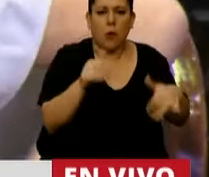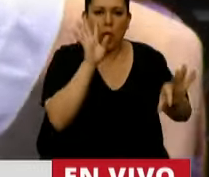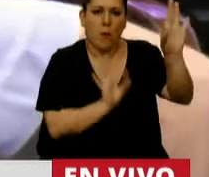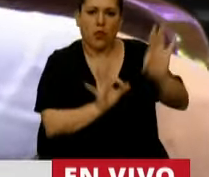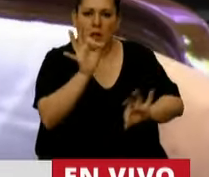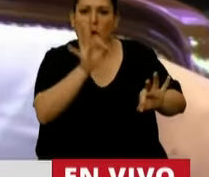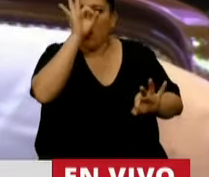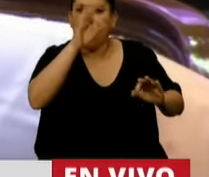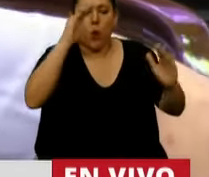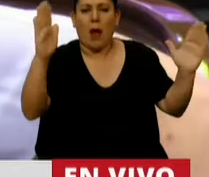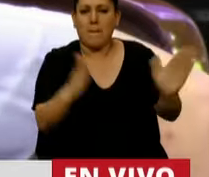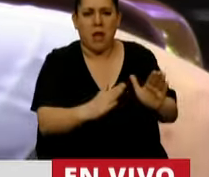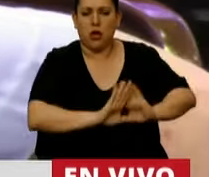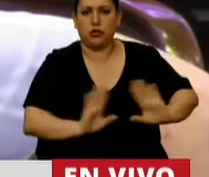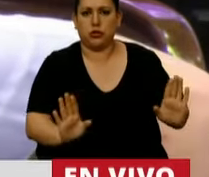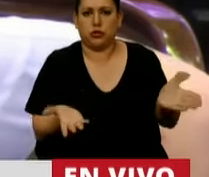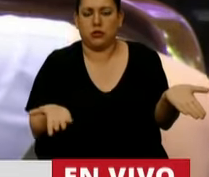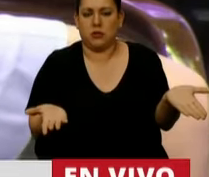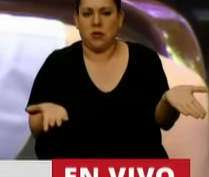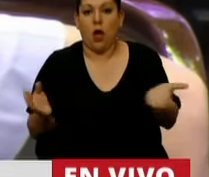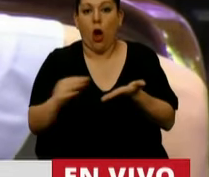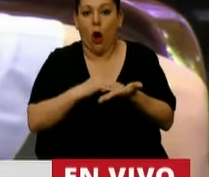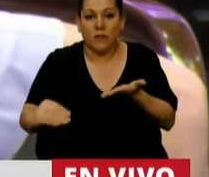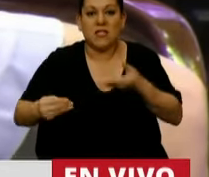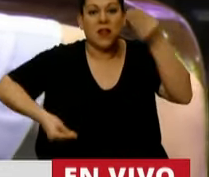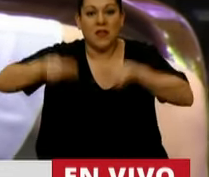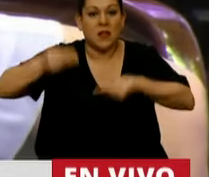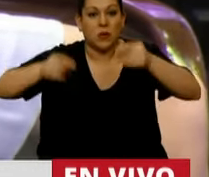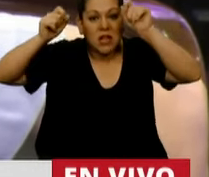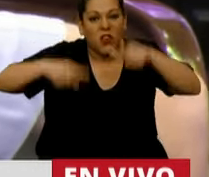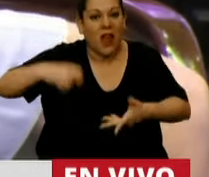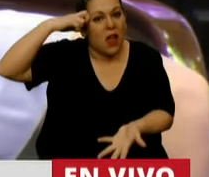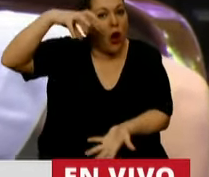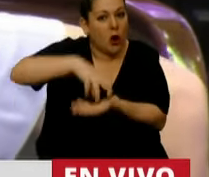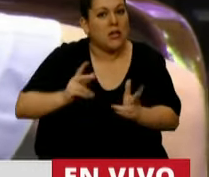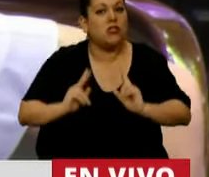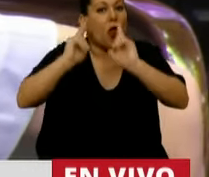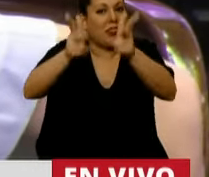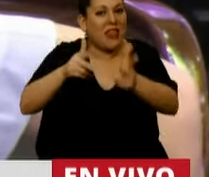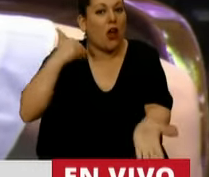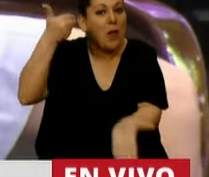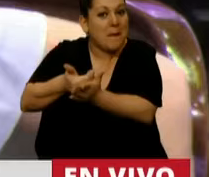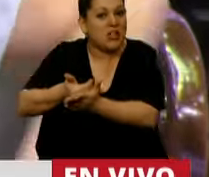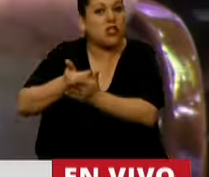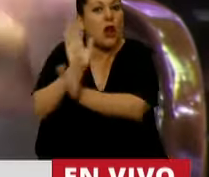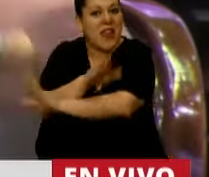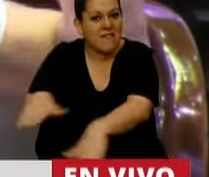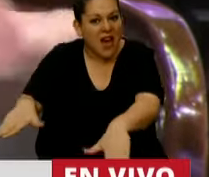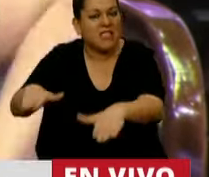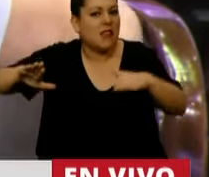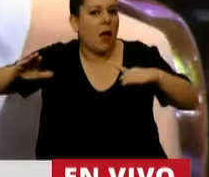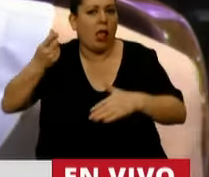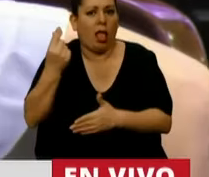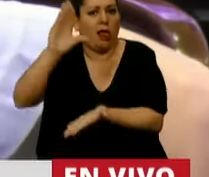nunca menos. La Oficina de Presupuesto del Congreso dijo, lo que se invierte en infancia es menos y generó